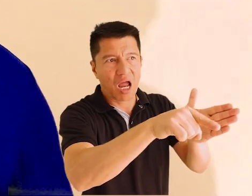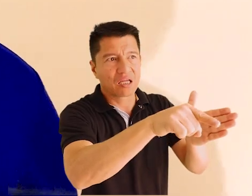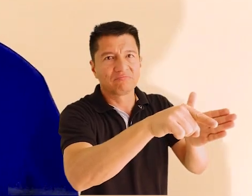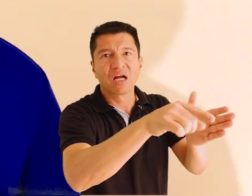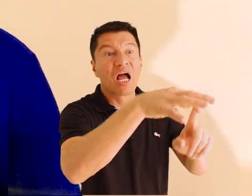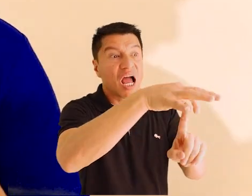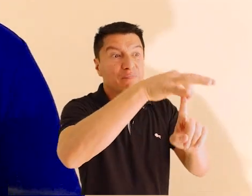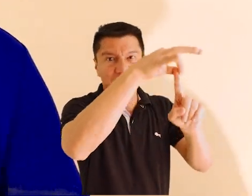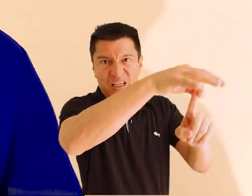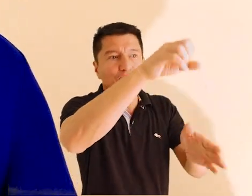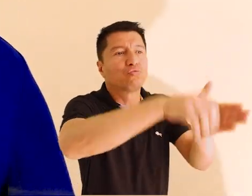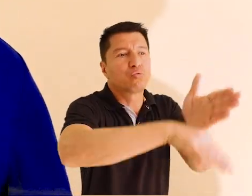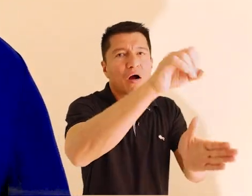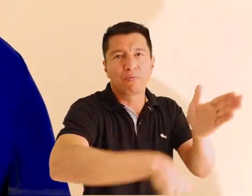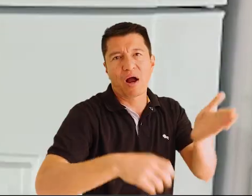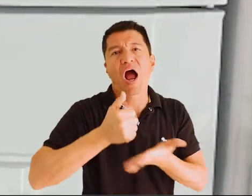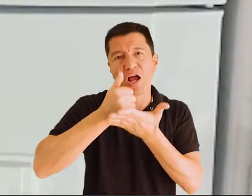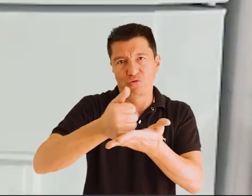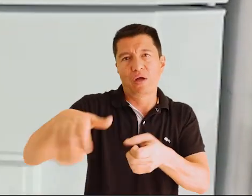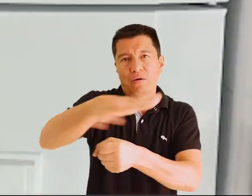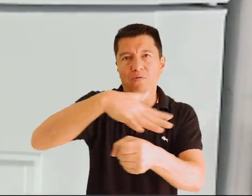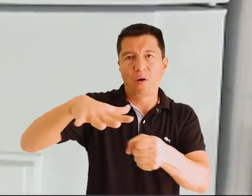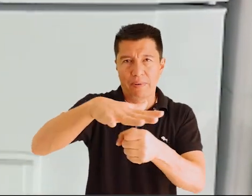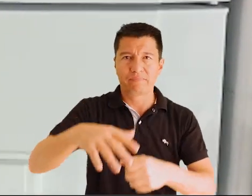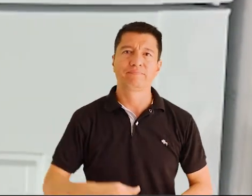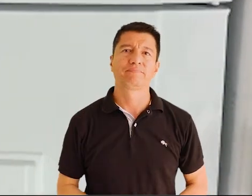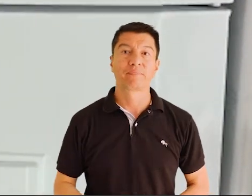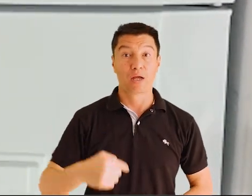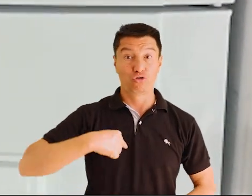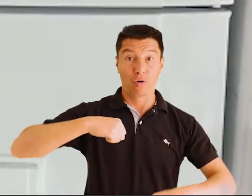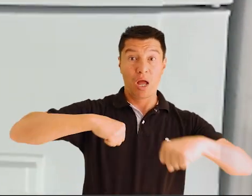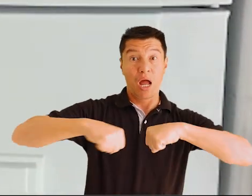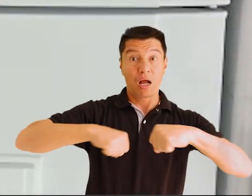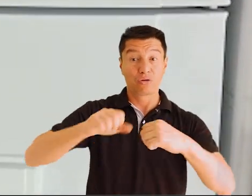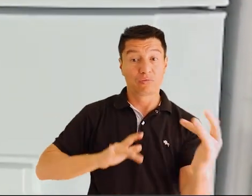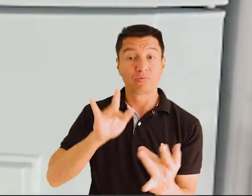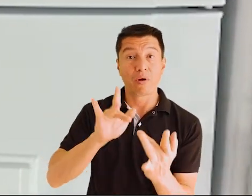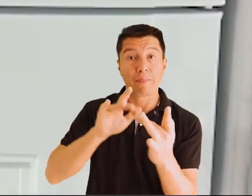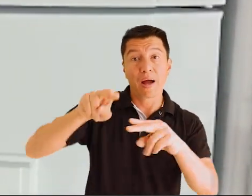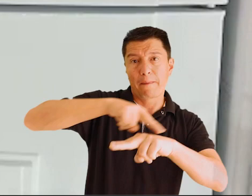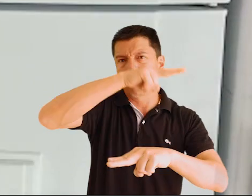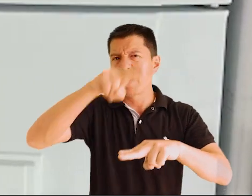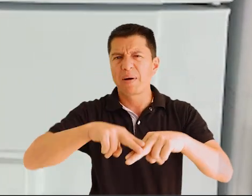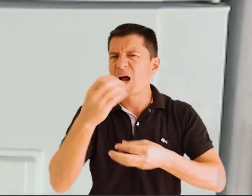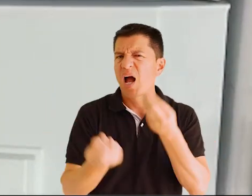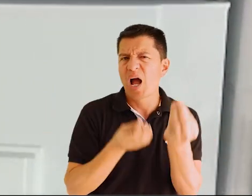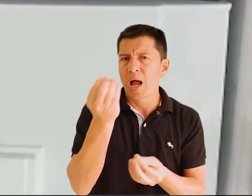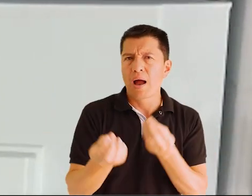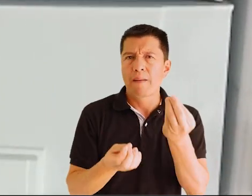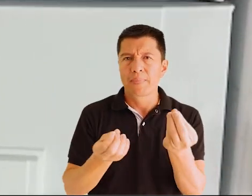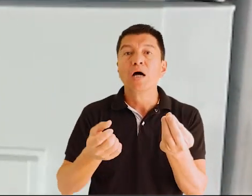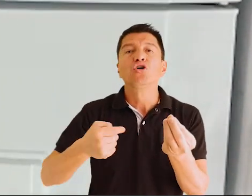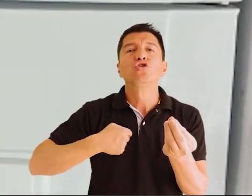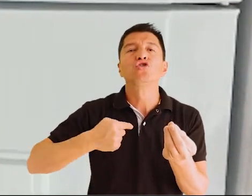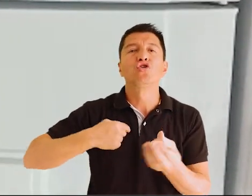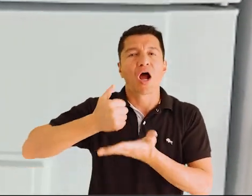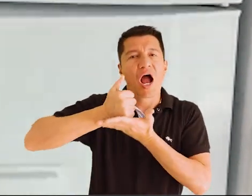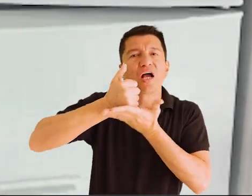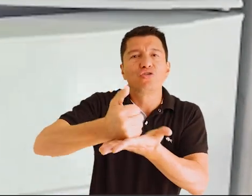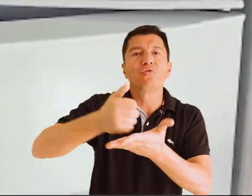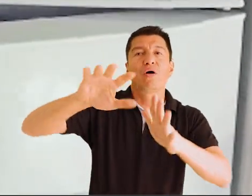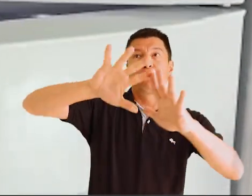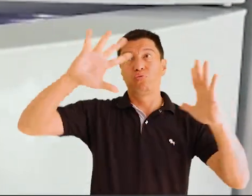Así ayudo con el medio ambiente. Actúo ambientalmente en equilibrio con la naturaleza. Mi manera de